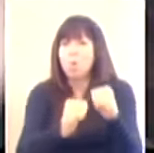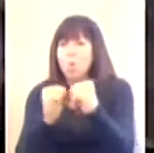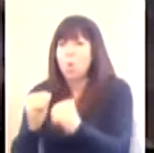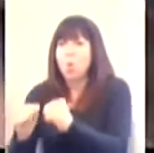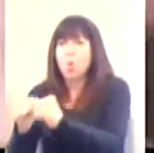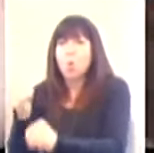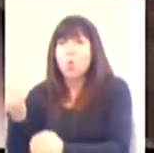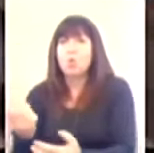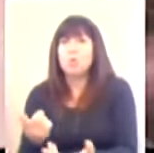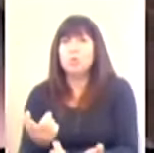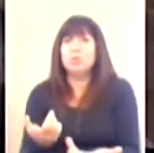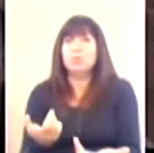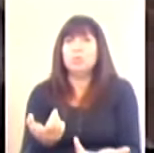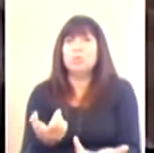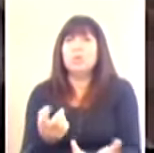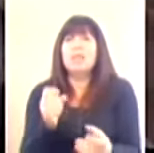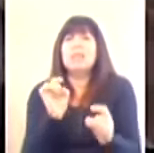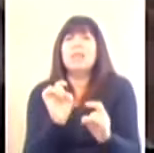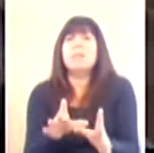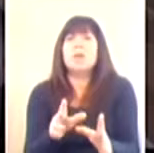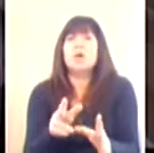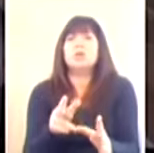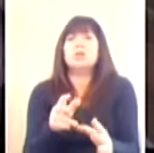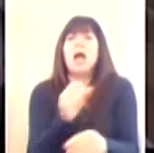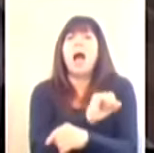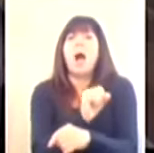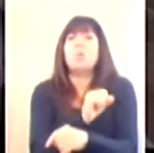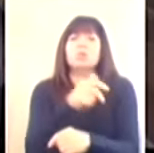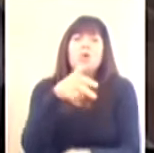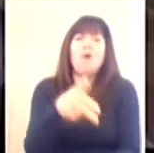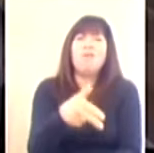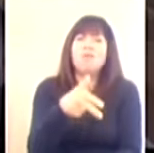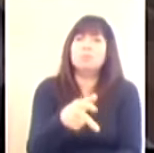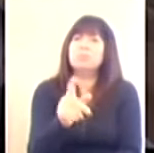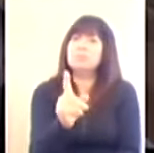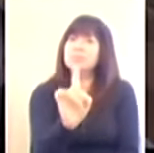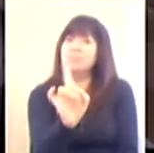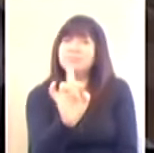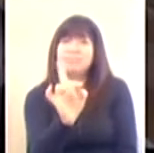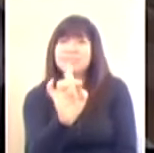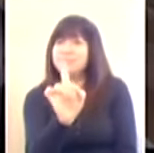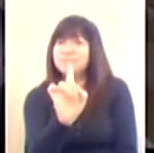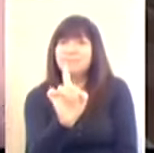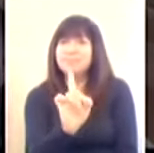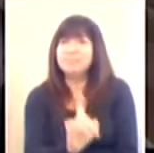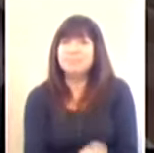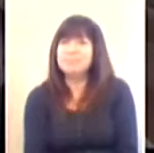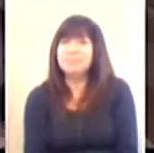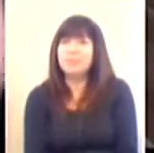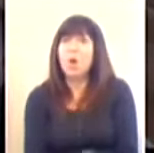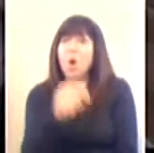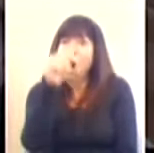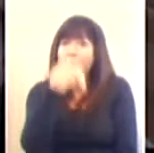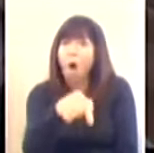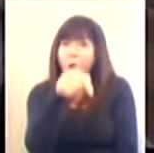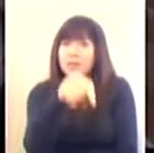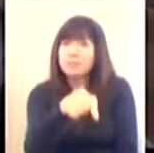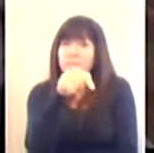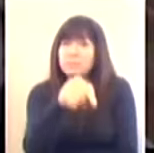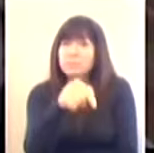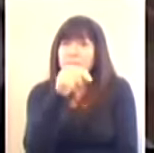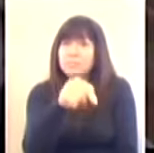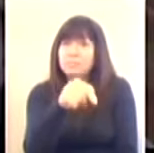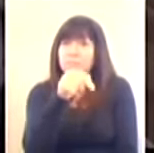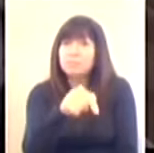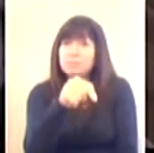a los típicos autos de combustión interna. Y no pasó. No pasó. O sea, hoy el Financial